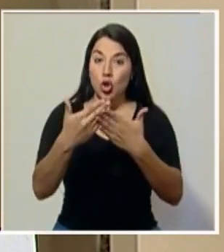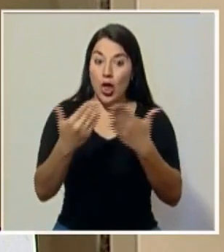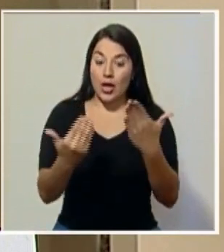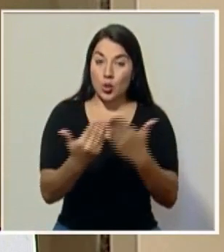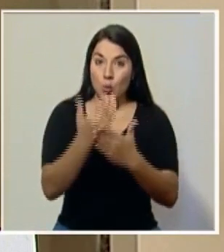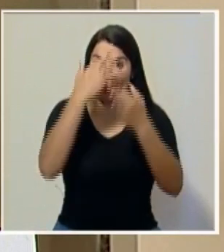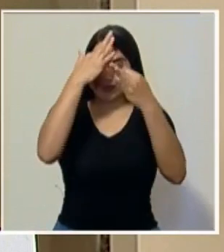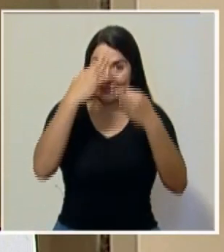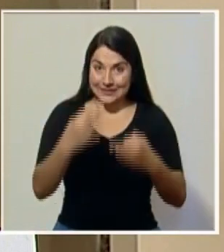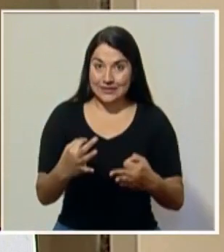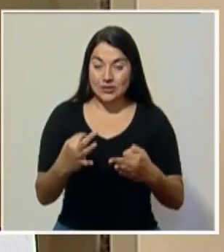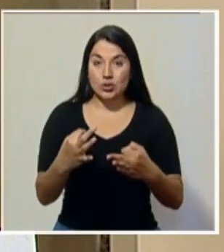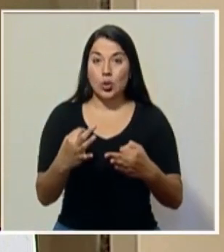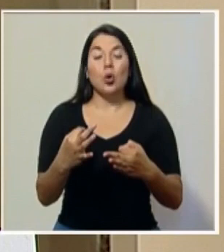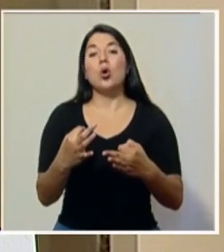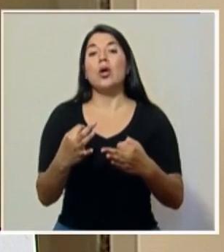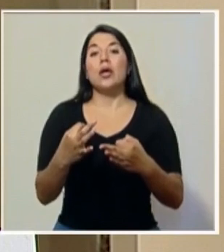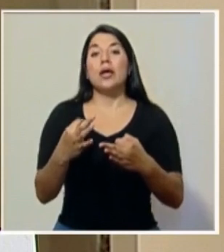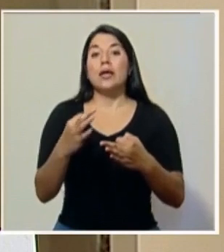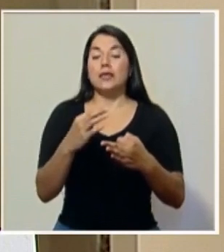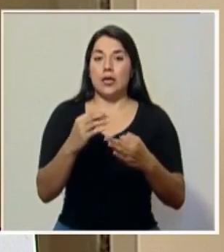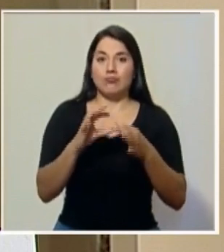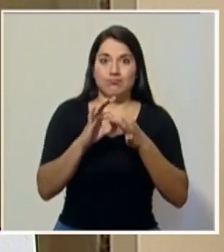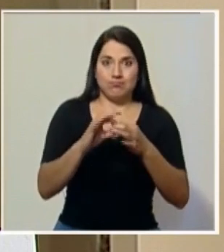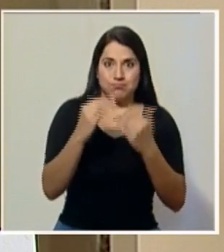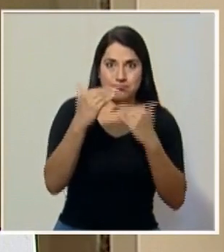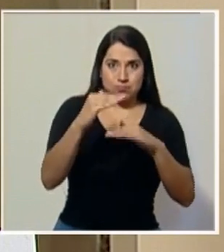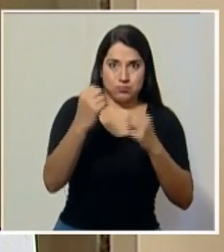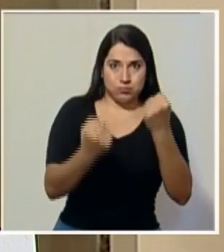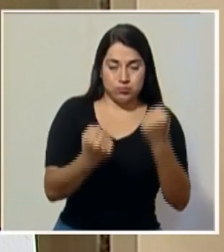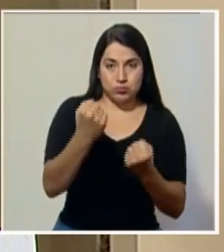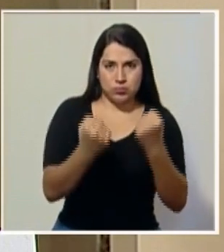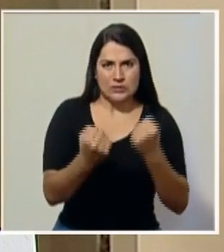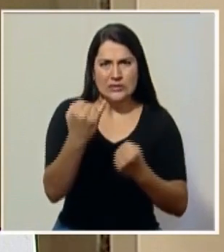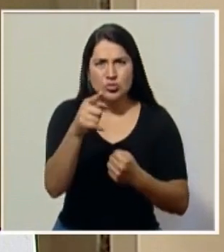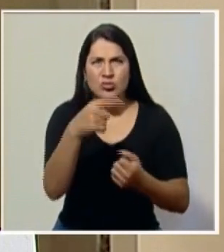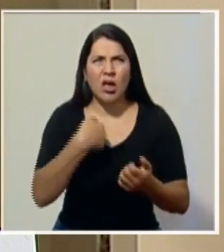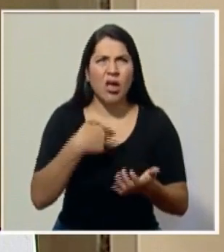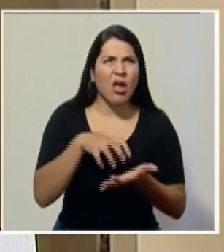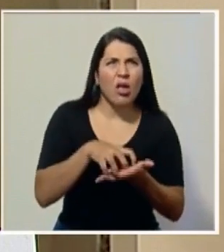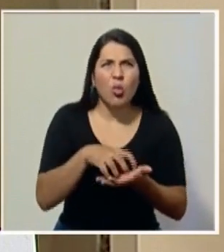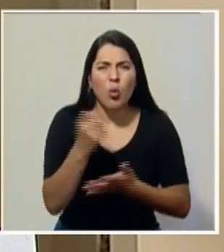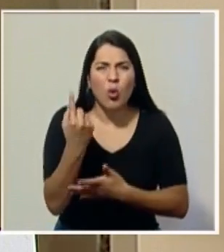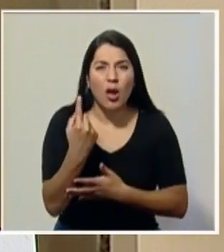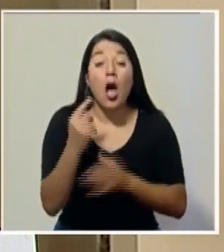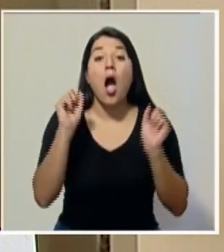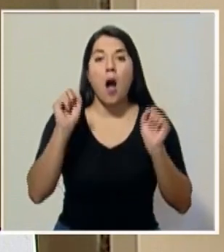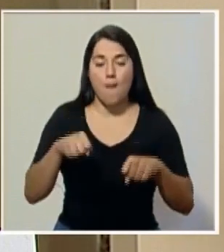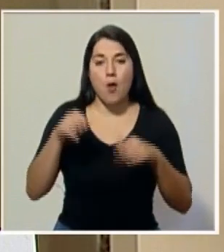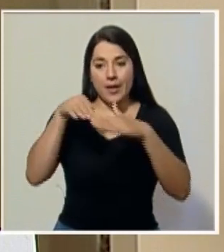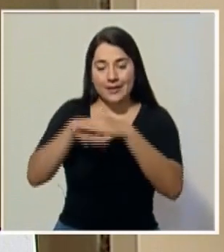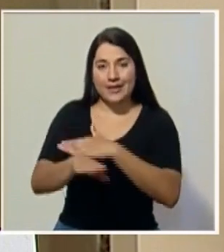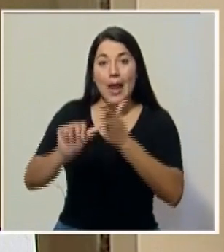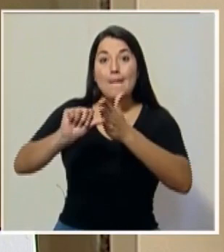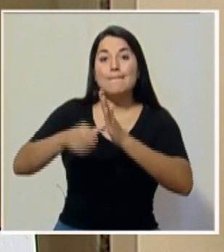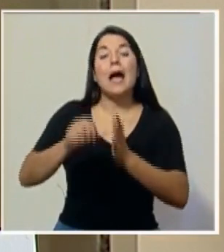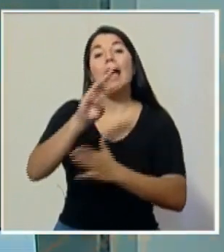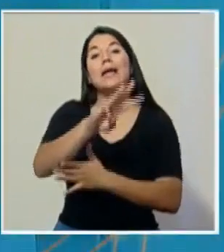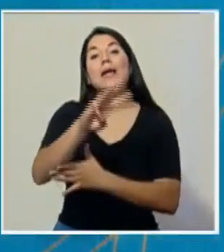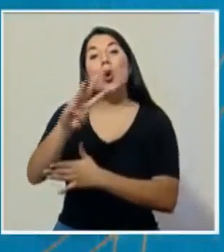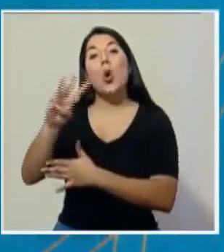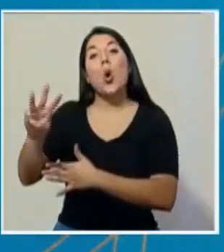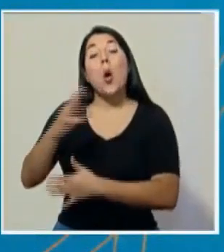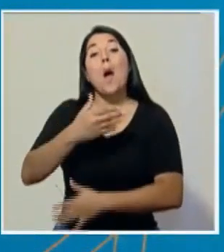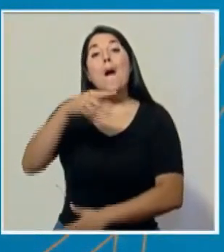los escenarios de restricción vehicular, las pueden consultar en el sitio o el portal